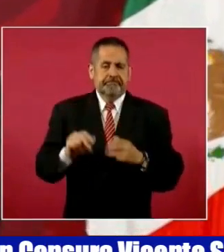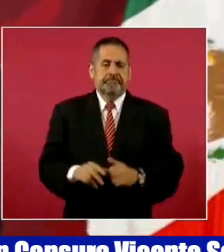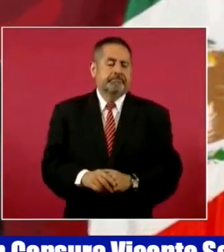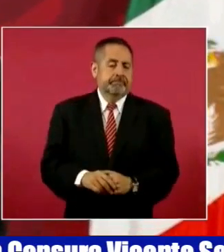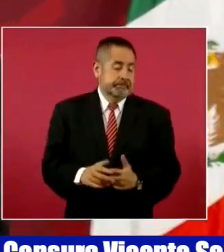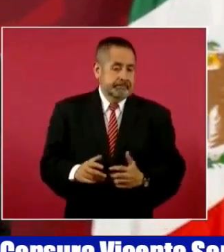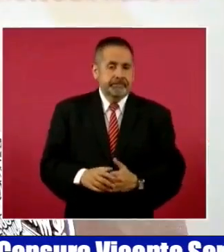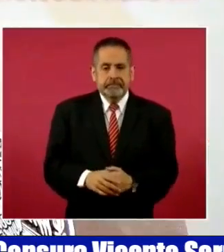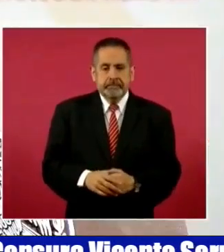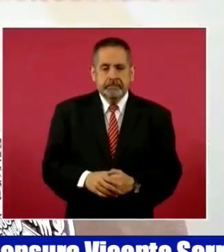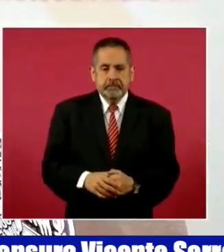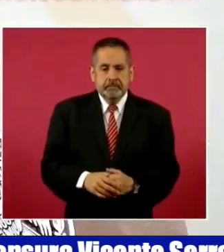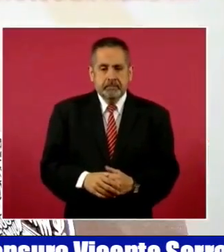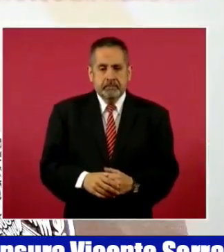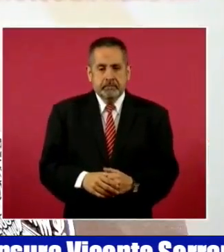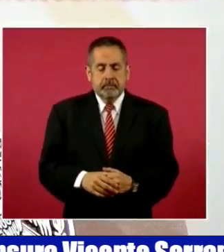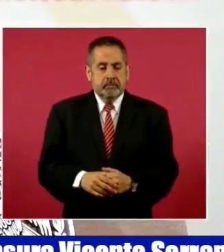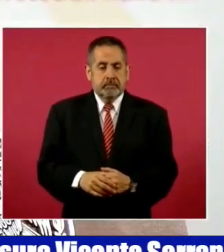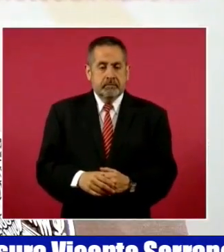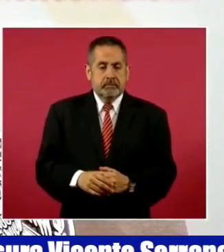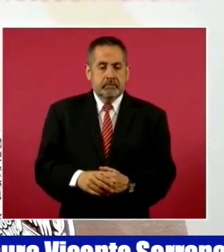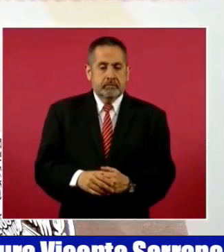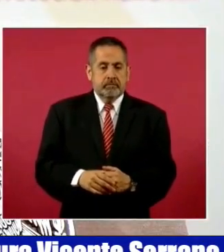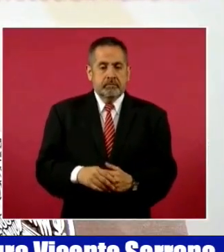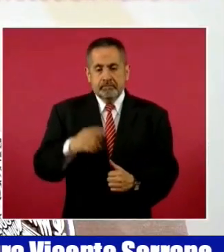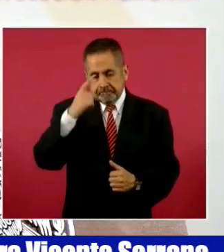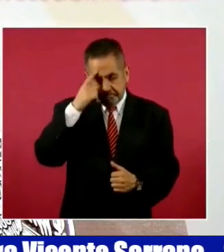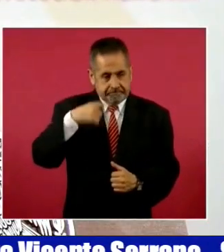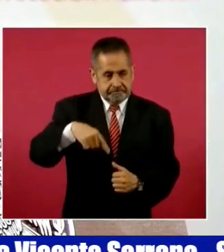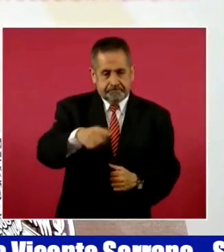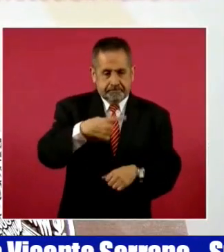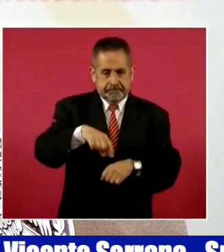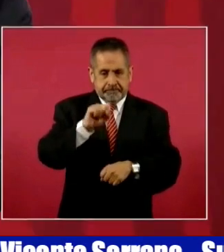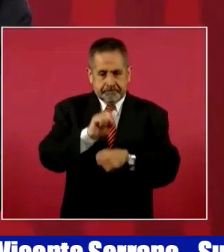Y para que se cierre bien la semana,